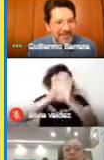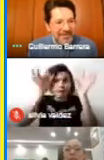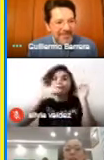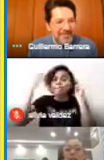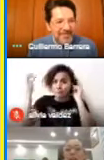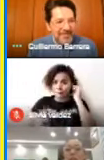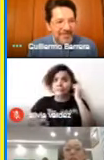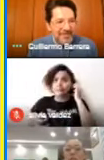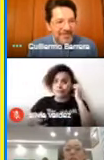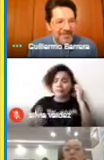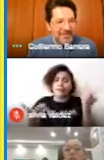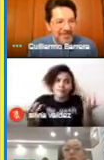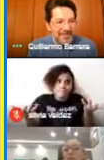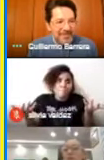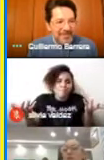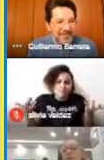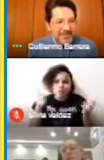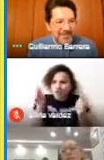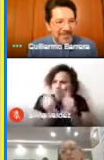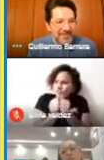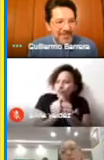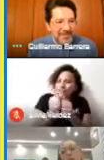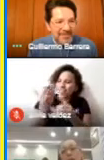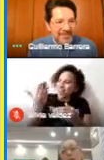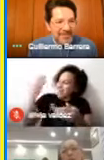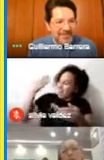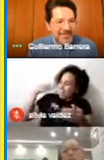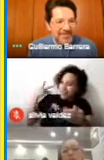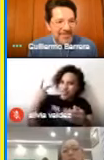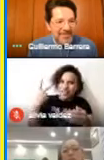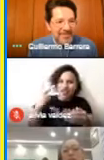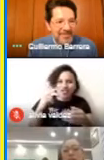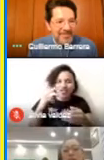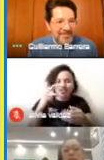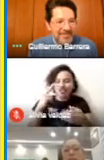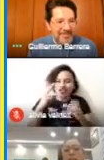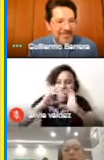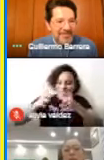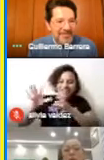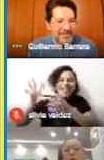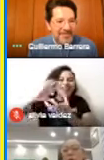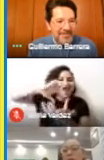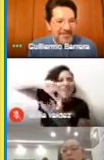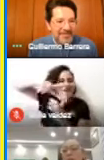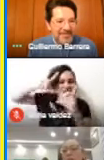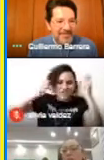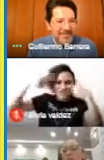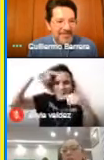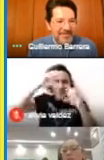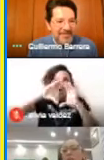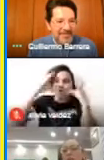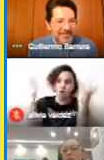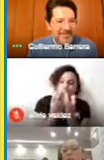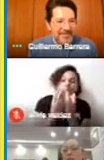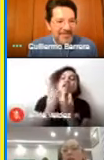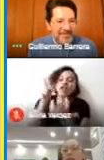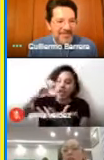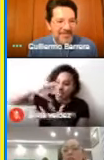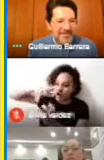realmente, junto con las dos sesiones que tuvimos de geografía turística global y de geografía